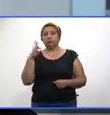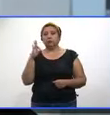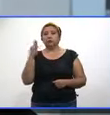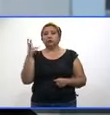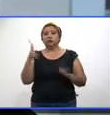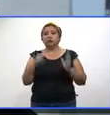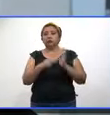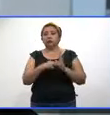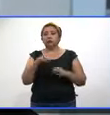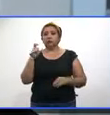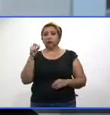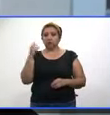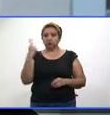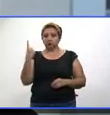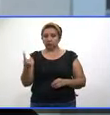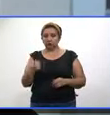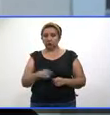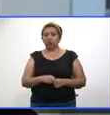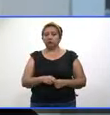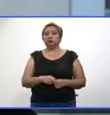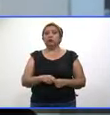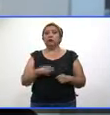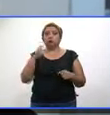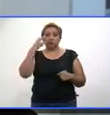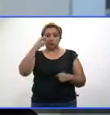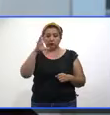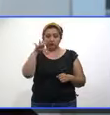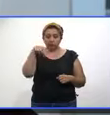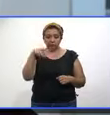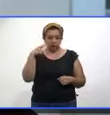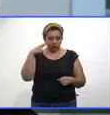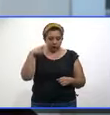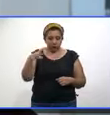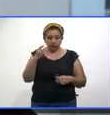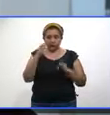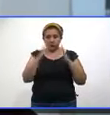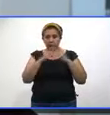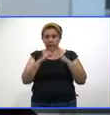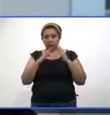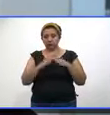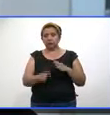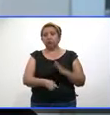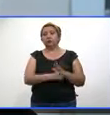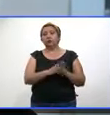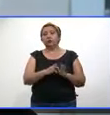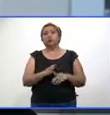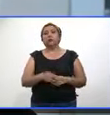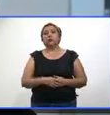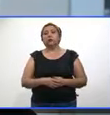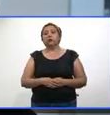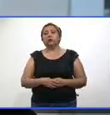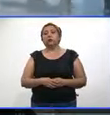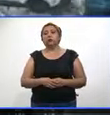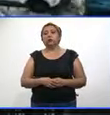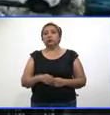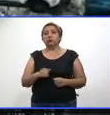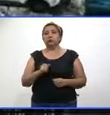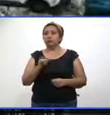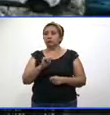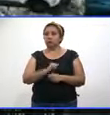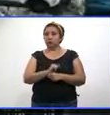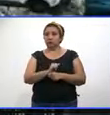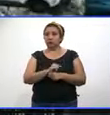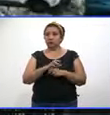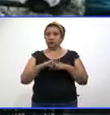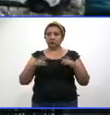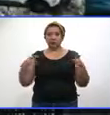del 2021 se logra ubicar en un predio en construcción el vehículo